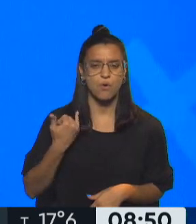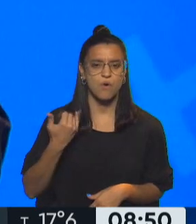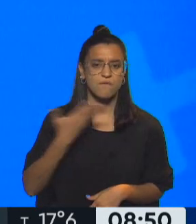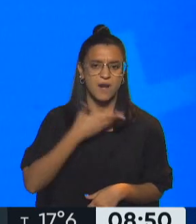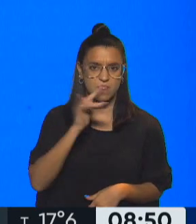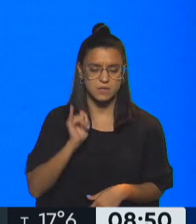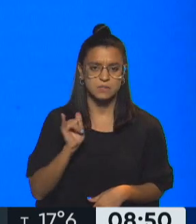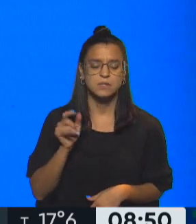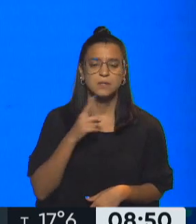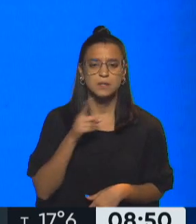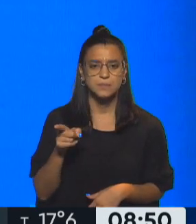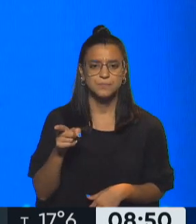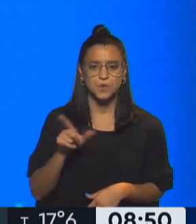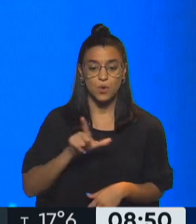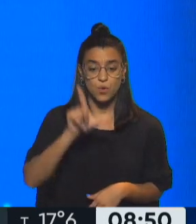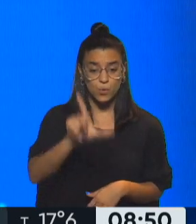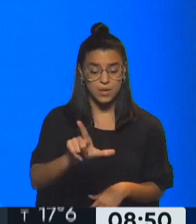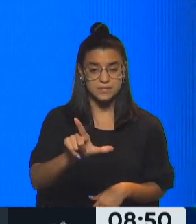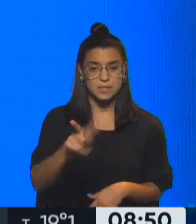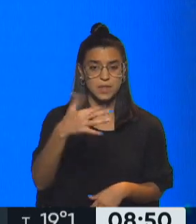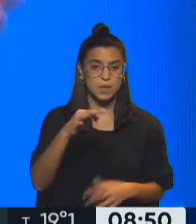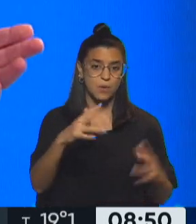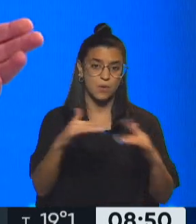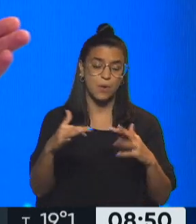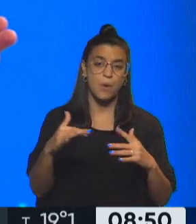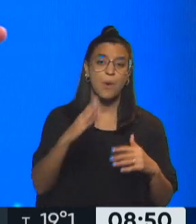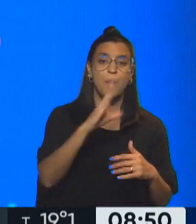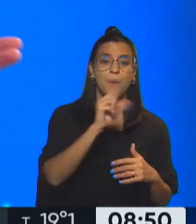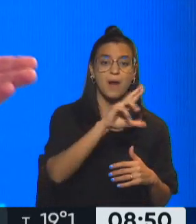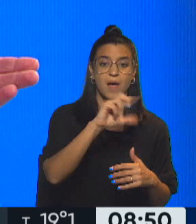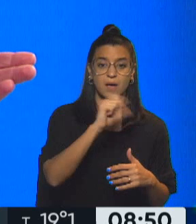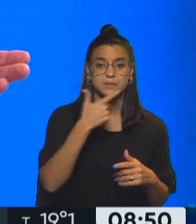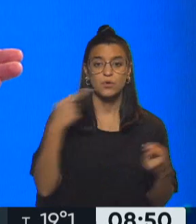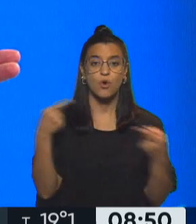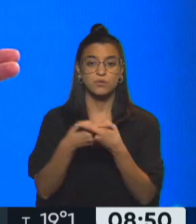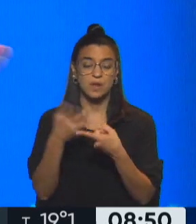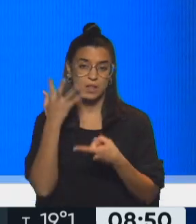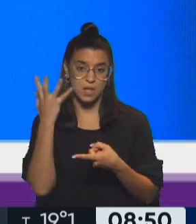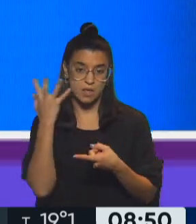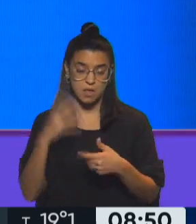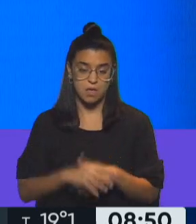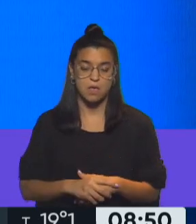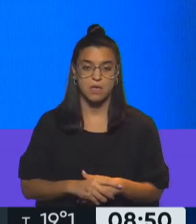El lunes debiera jugar Barraca Central contra Tigre.